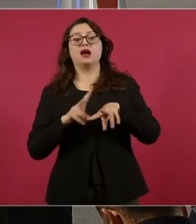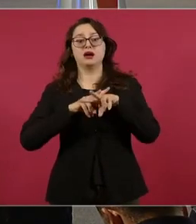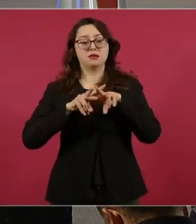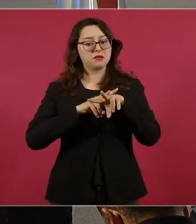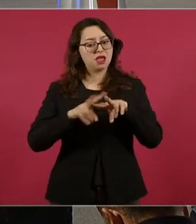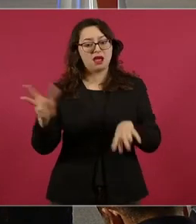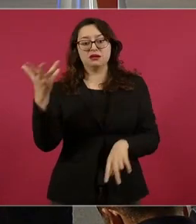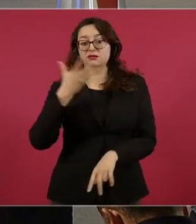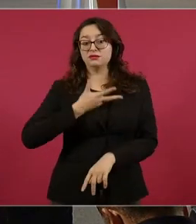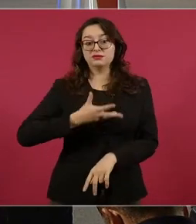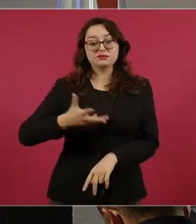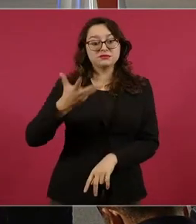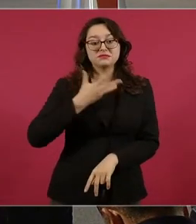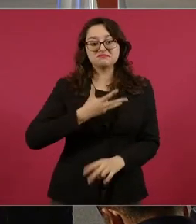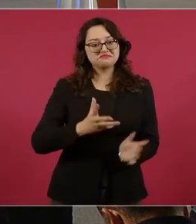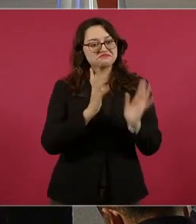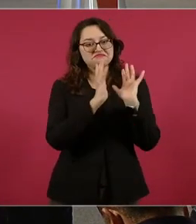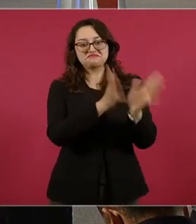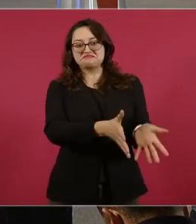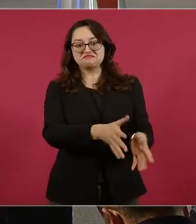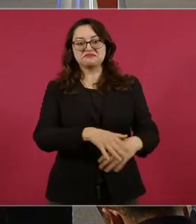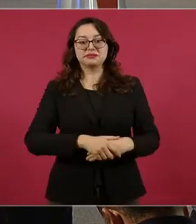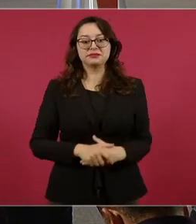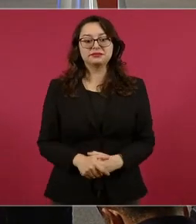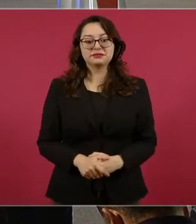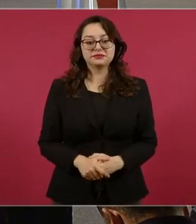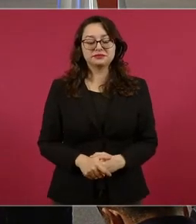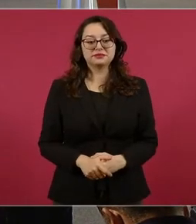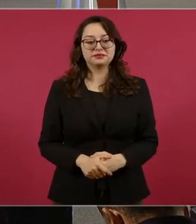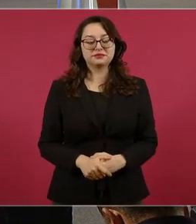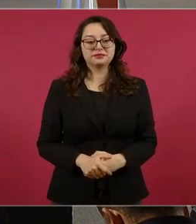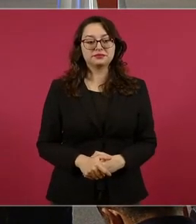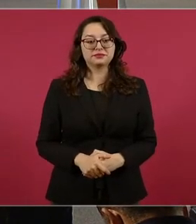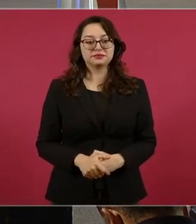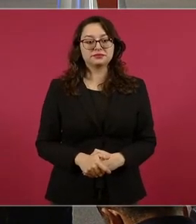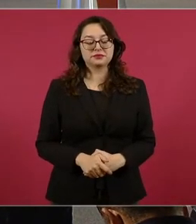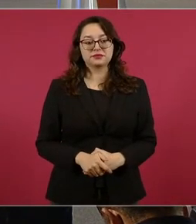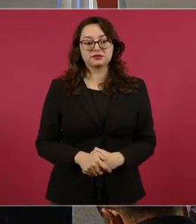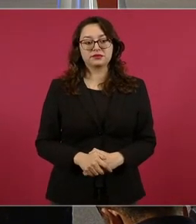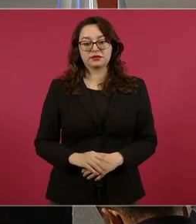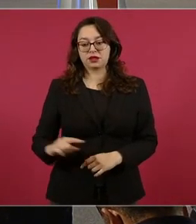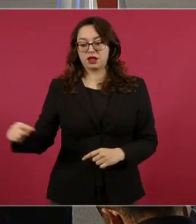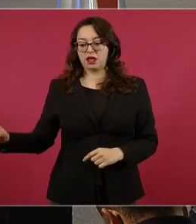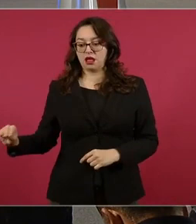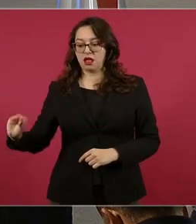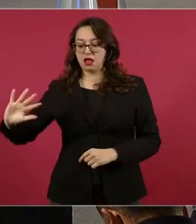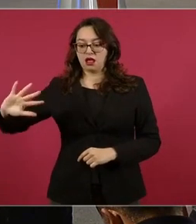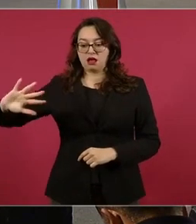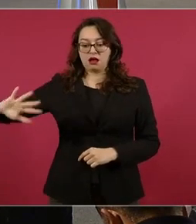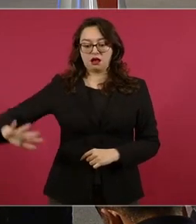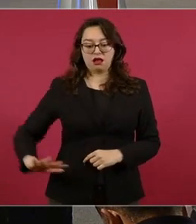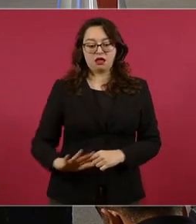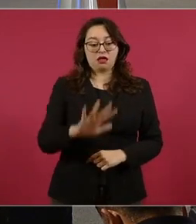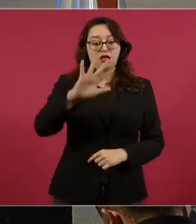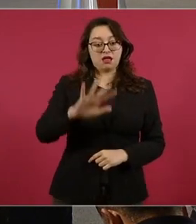aquí hasta la Ciudad de México y de la Ciudad de México a